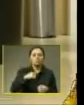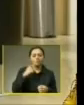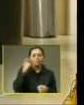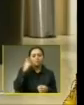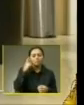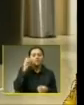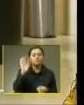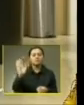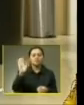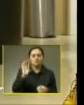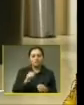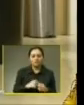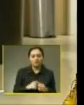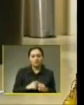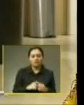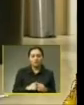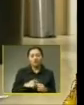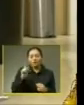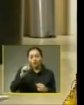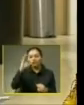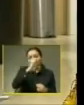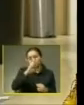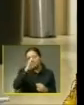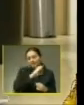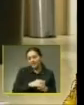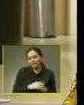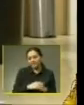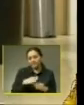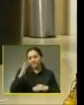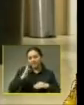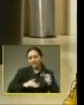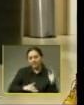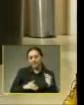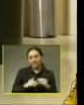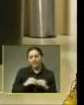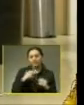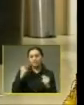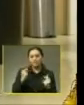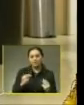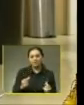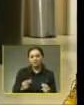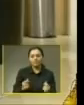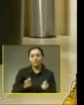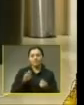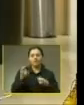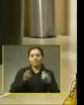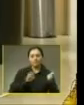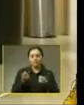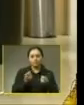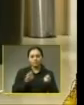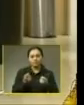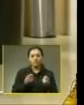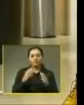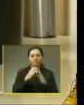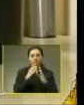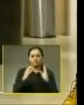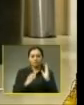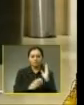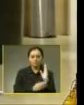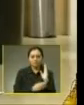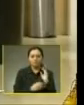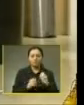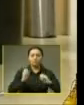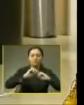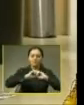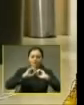momento. Lo que buscará es ir directamente al control de los contenidos.